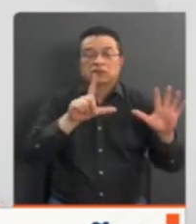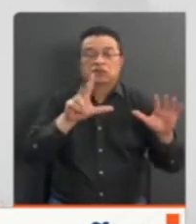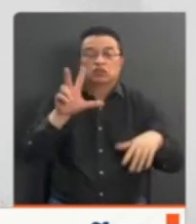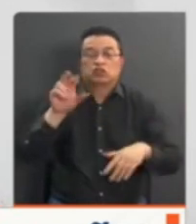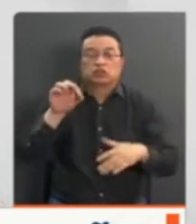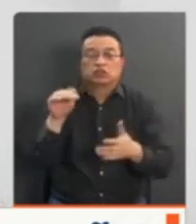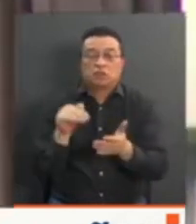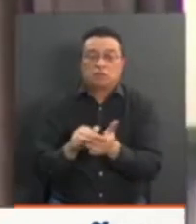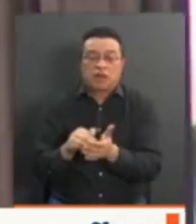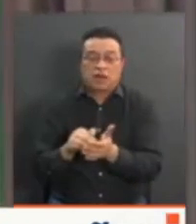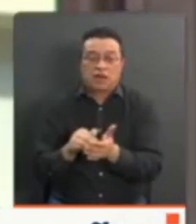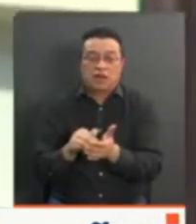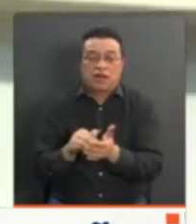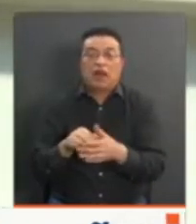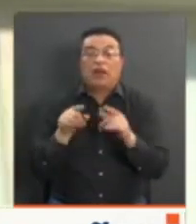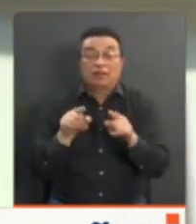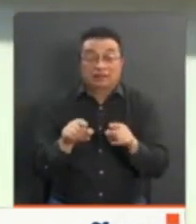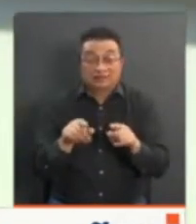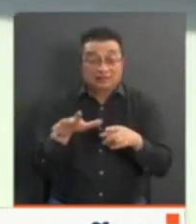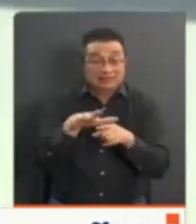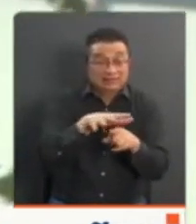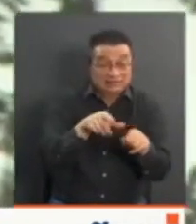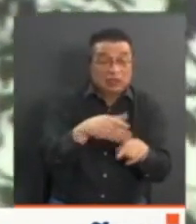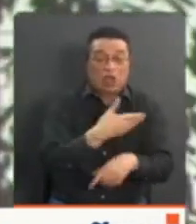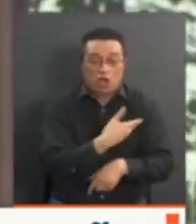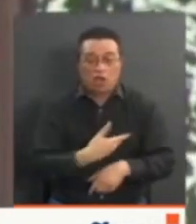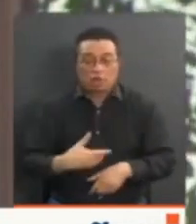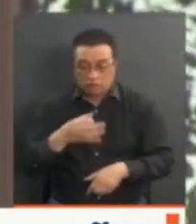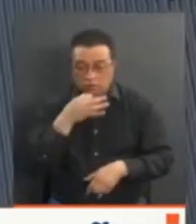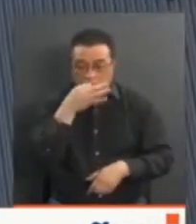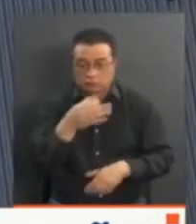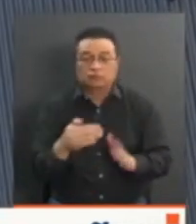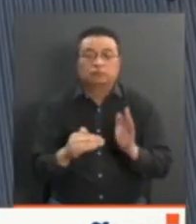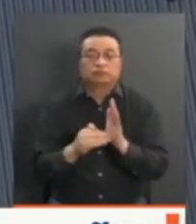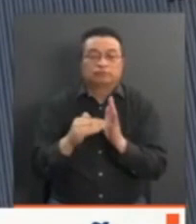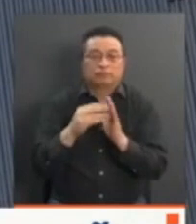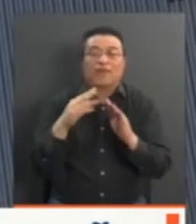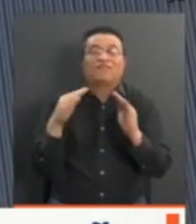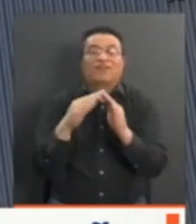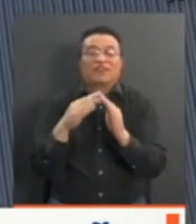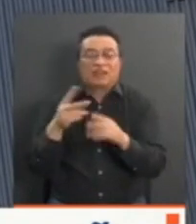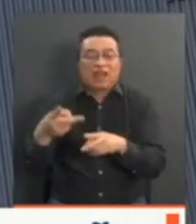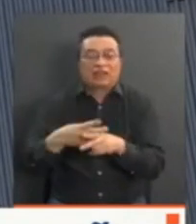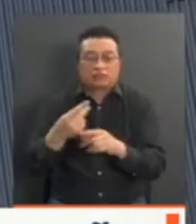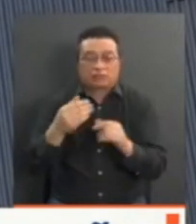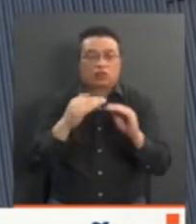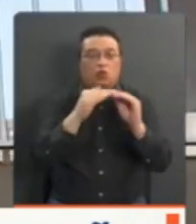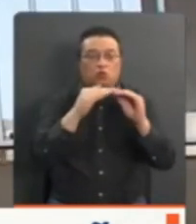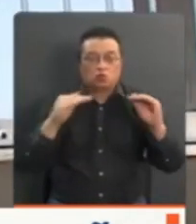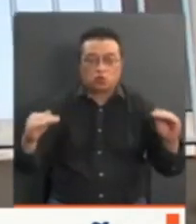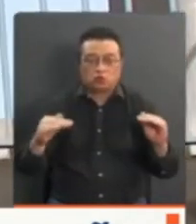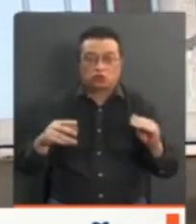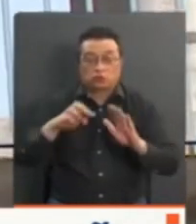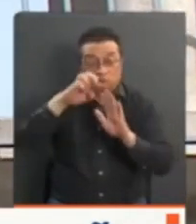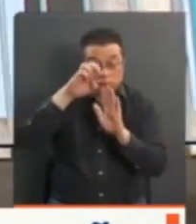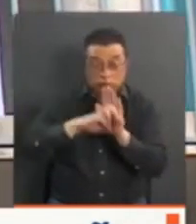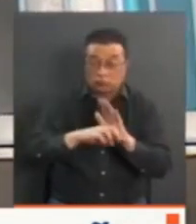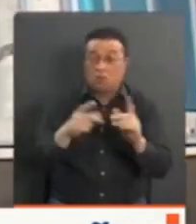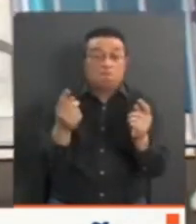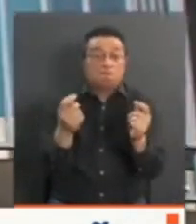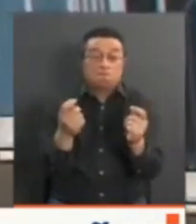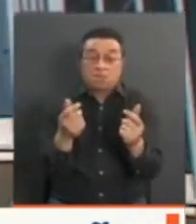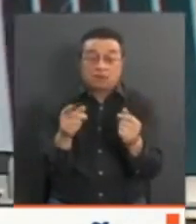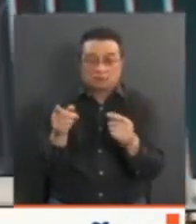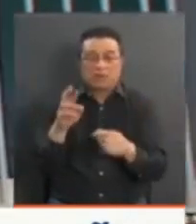mil pesos. Ante este escenario, el gobierno anunció que aumentará las viviendas en arriendo a precio justo, proyecto muy similar a lo que ocurre